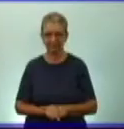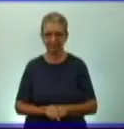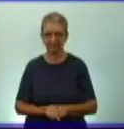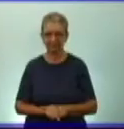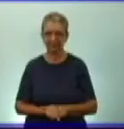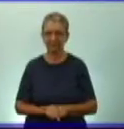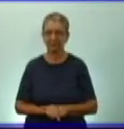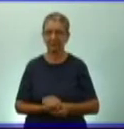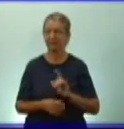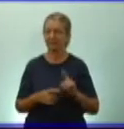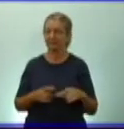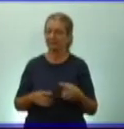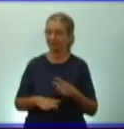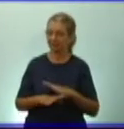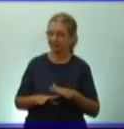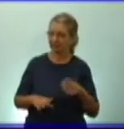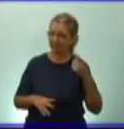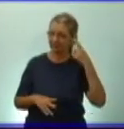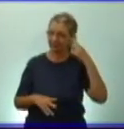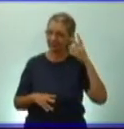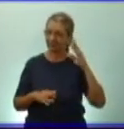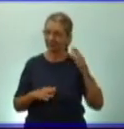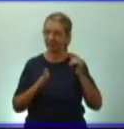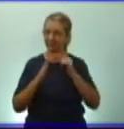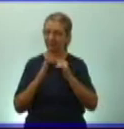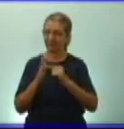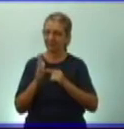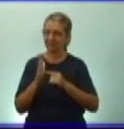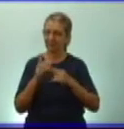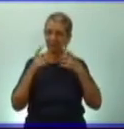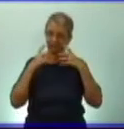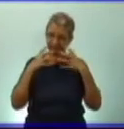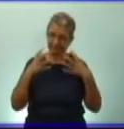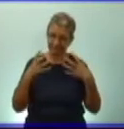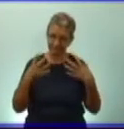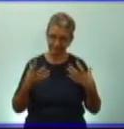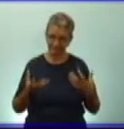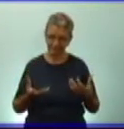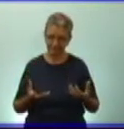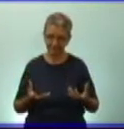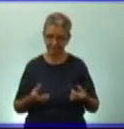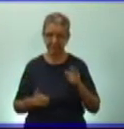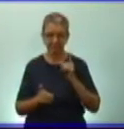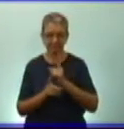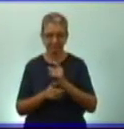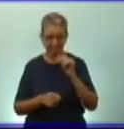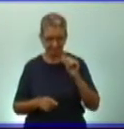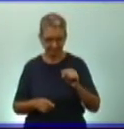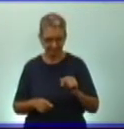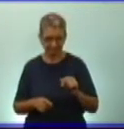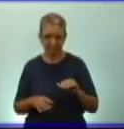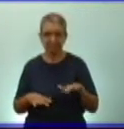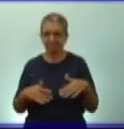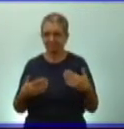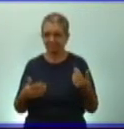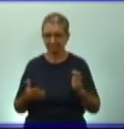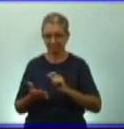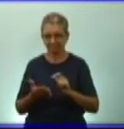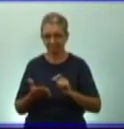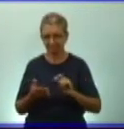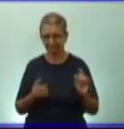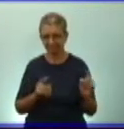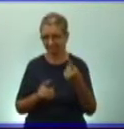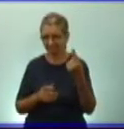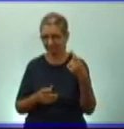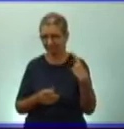Entonces, después de haber recordado estos aspectos que son importantes para lo que veremos en el encuentro de hoy, les propongo copiar el primer